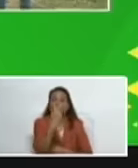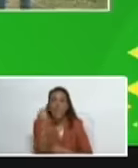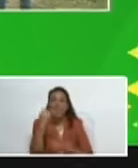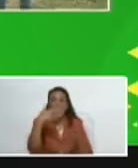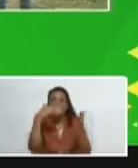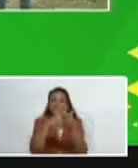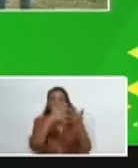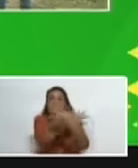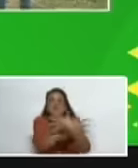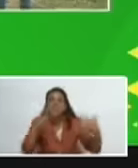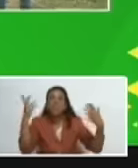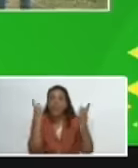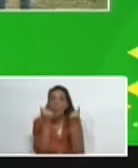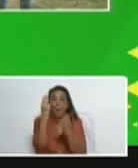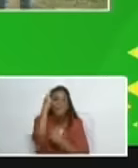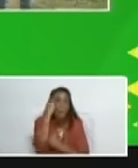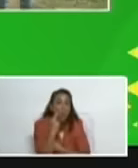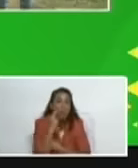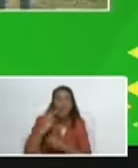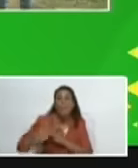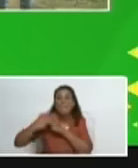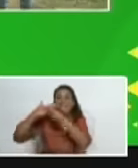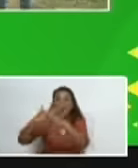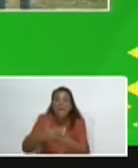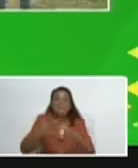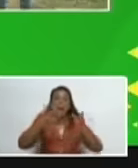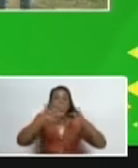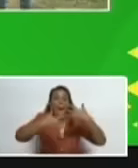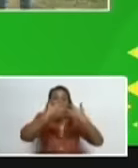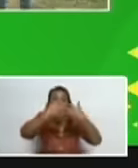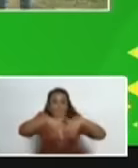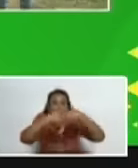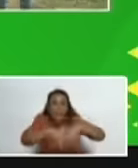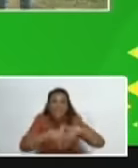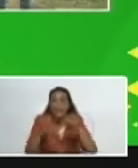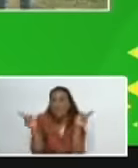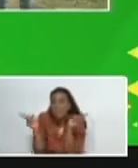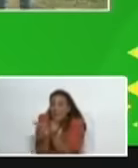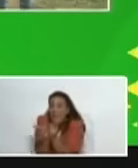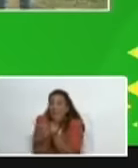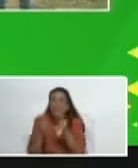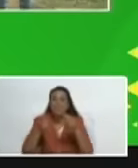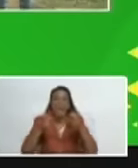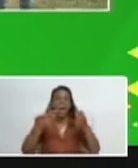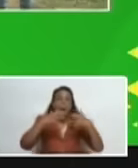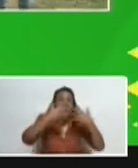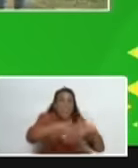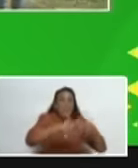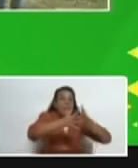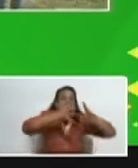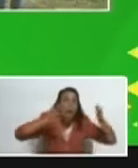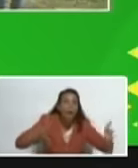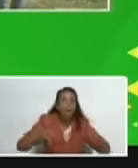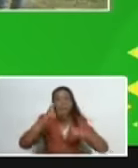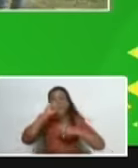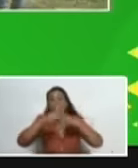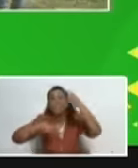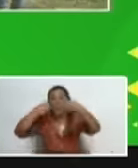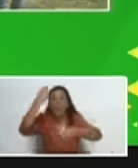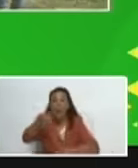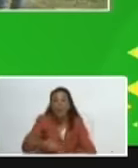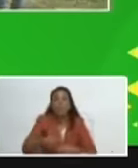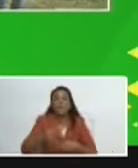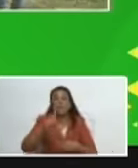220 mil millones de bolívares para financiar pequeños y medianos productores a lo largo del país durante el próximo